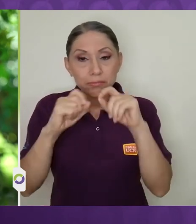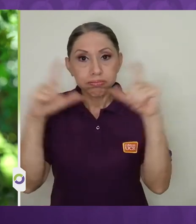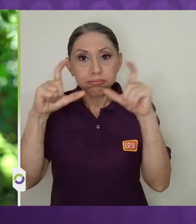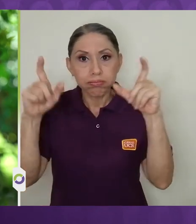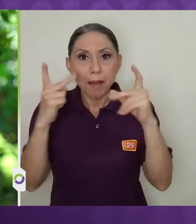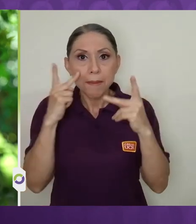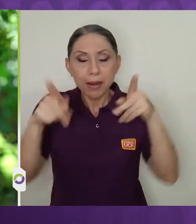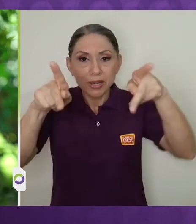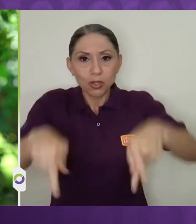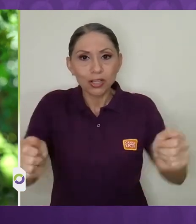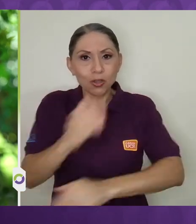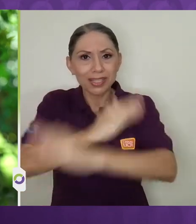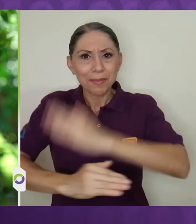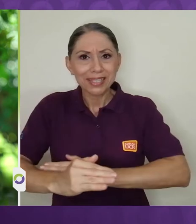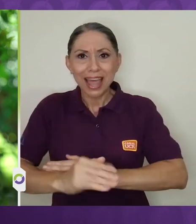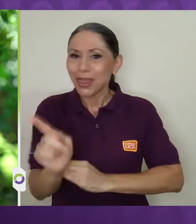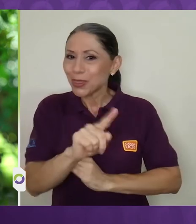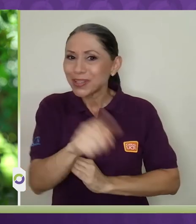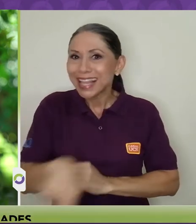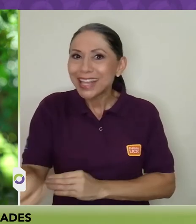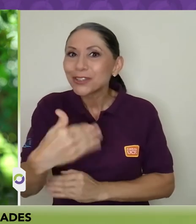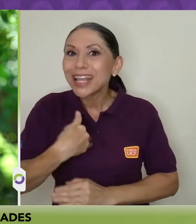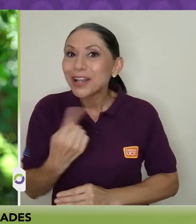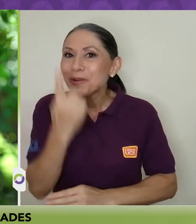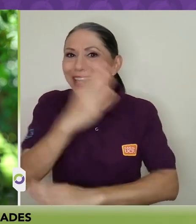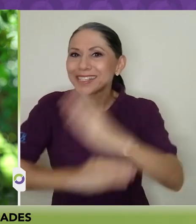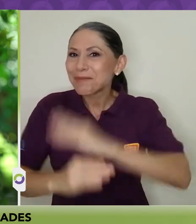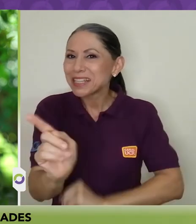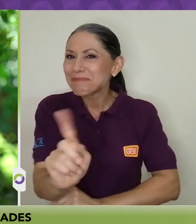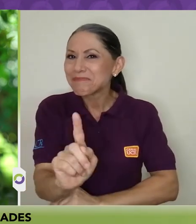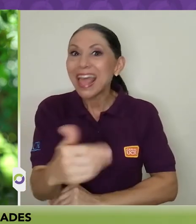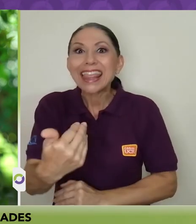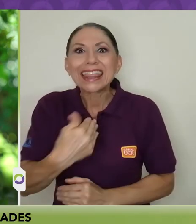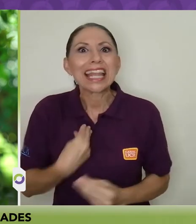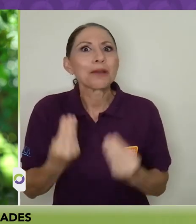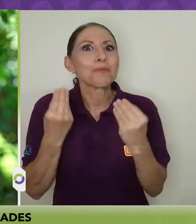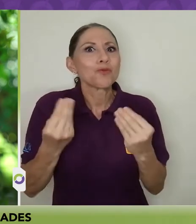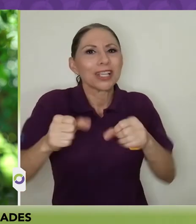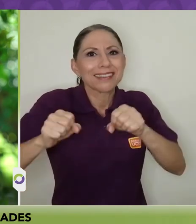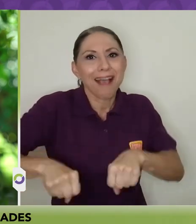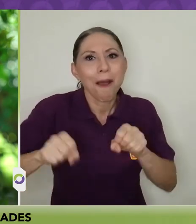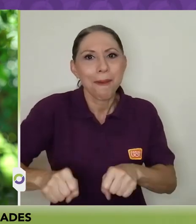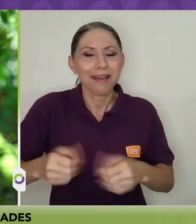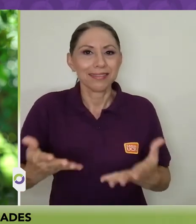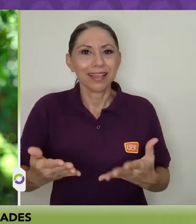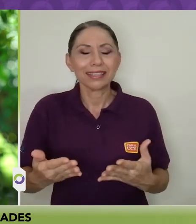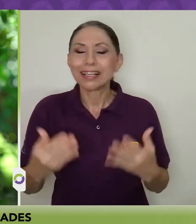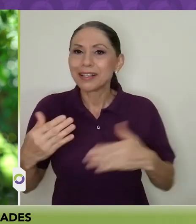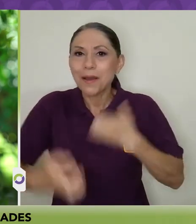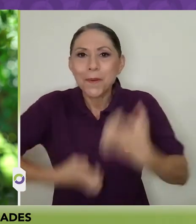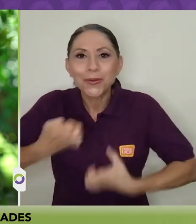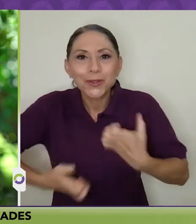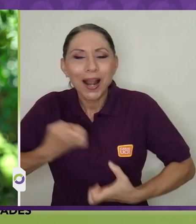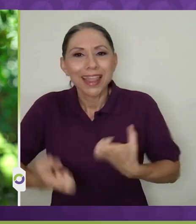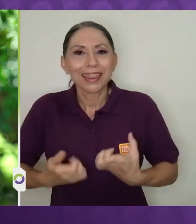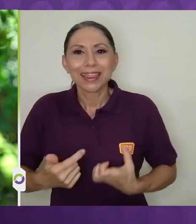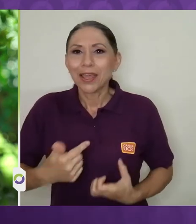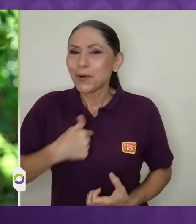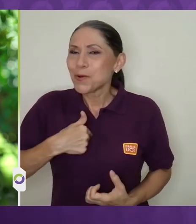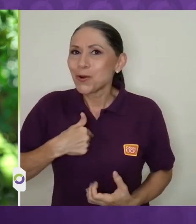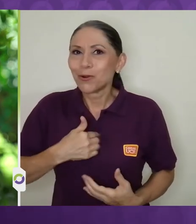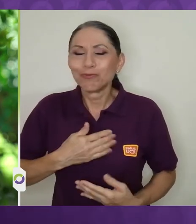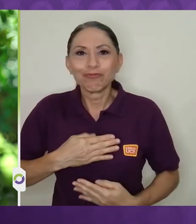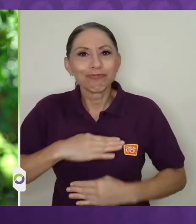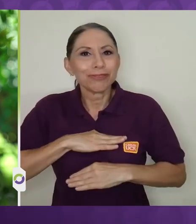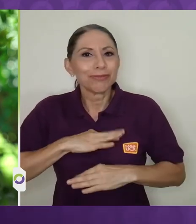personas con discapacidad, y no es que tengan una discapacidad, es que tienen demasiadas capacidades, y es demasiado emocionante. O sea, uno se